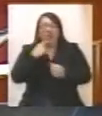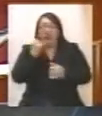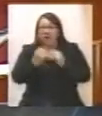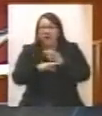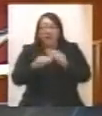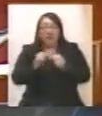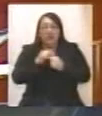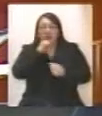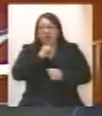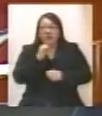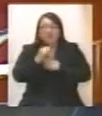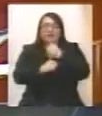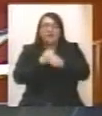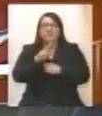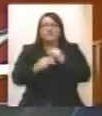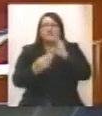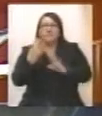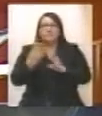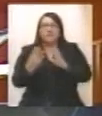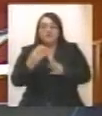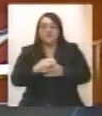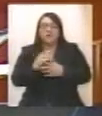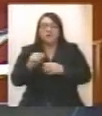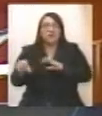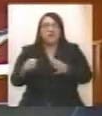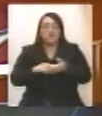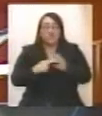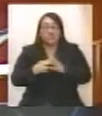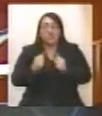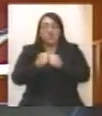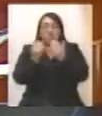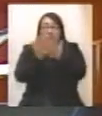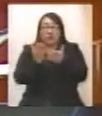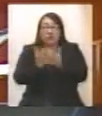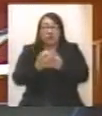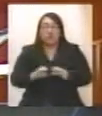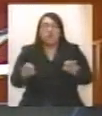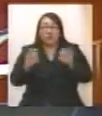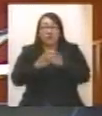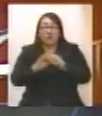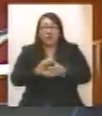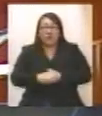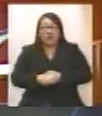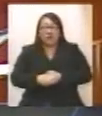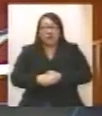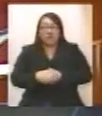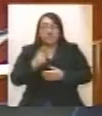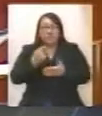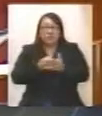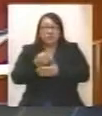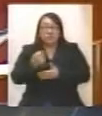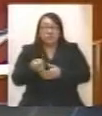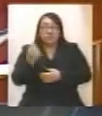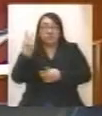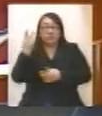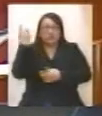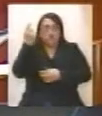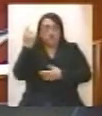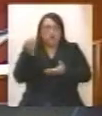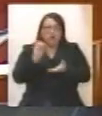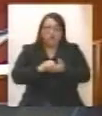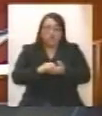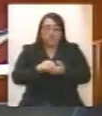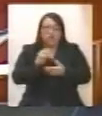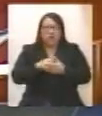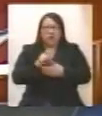culminará a diciembre del 2014 y se realizarán los estudios correspondientes para la adquisición de 2 helicópteros